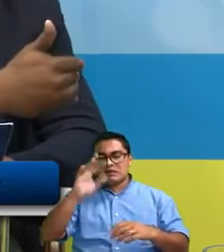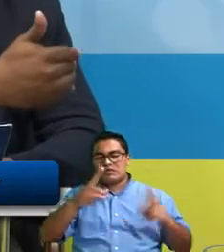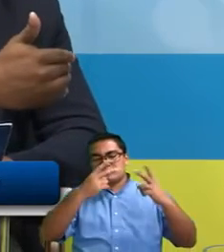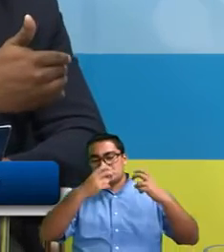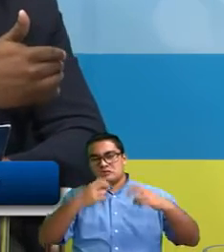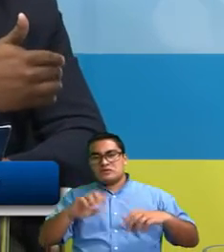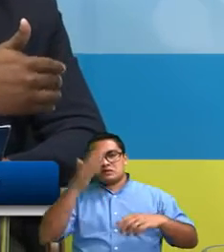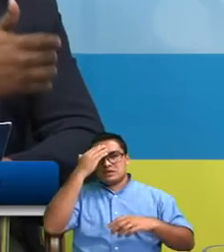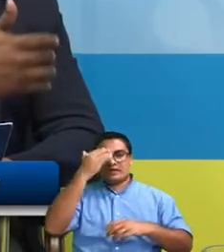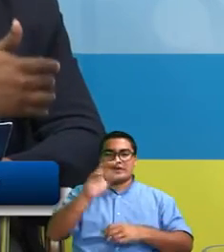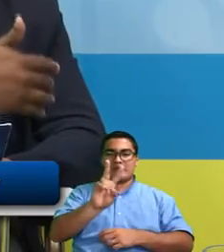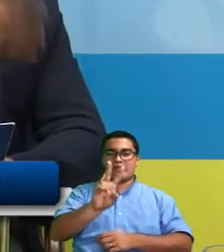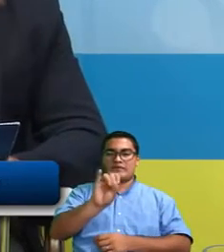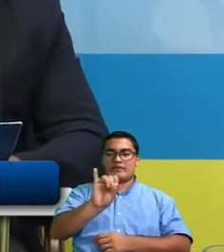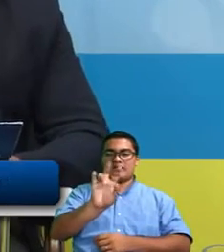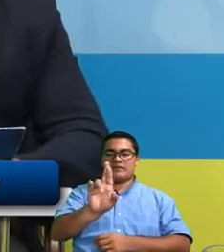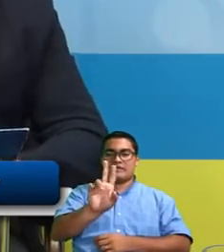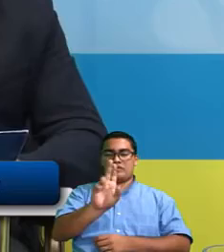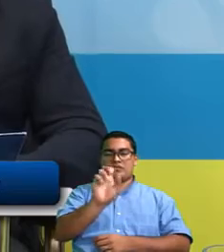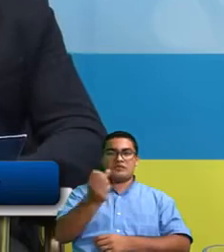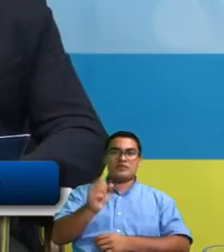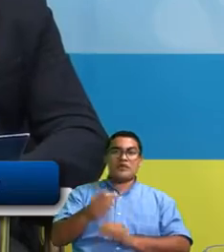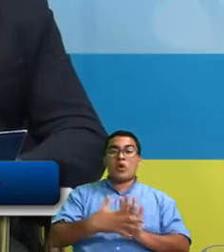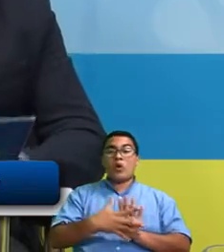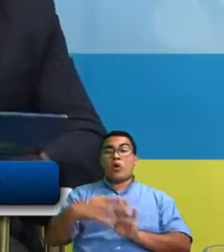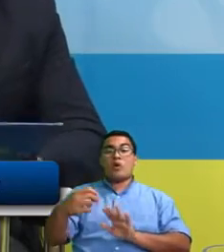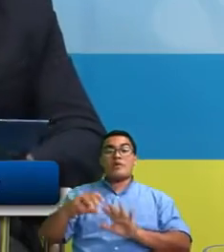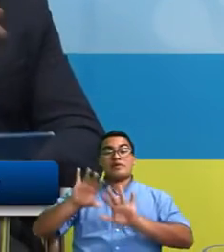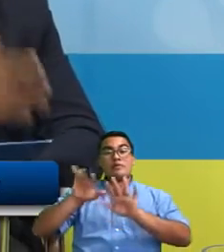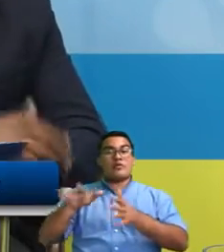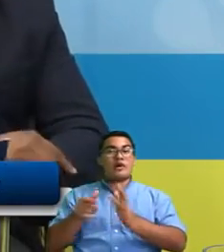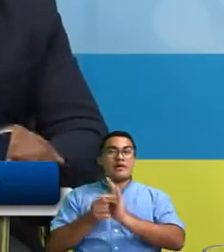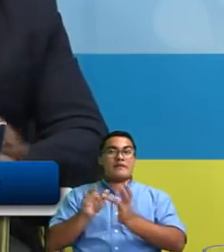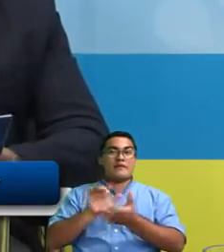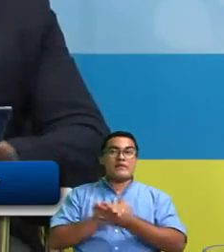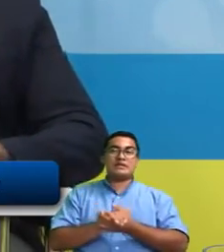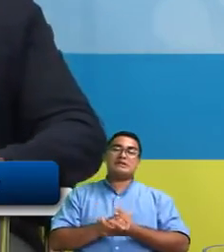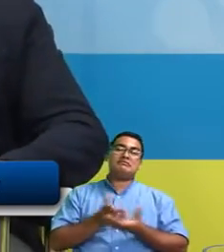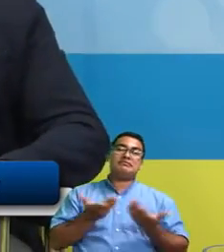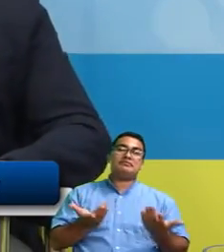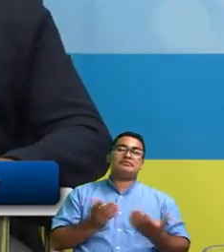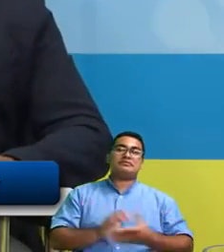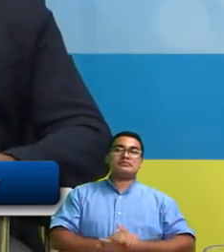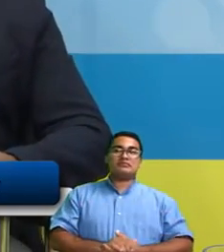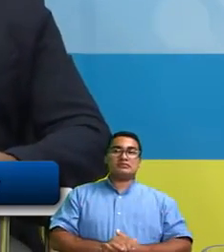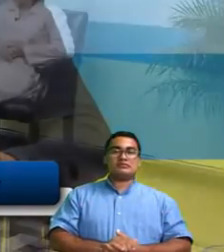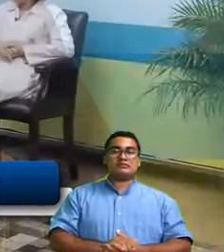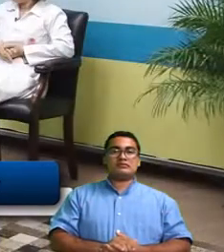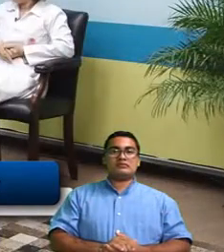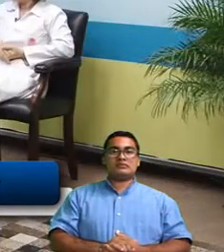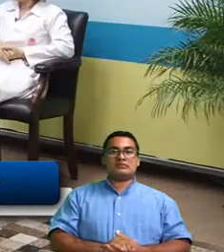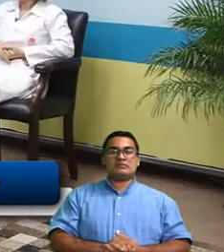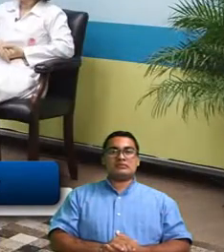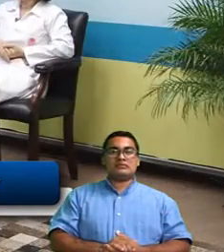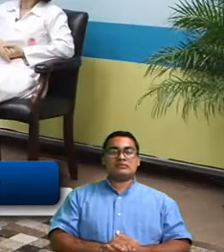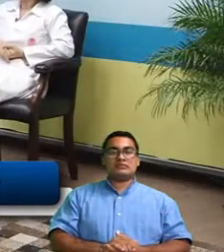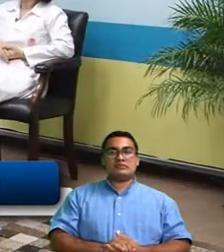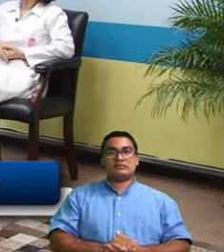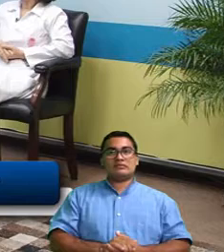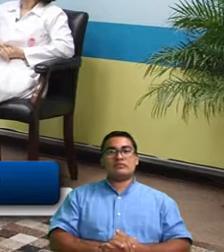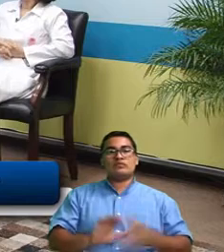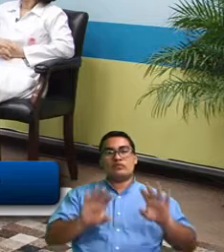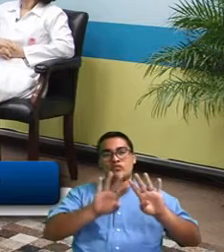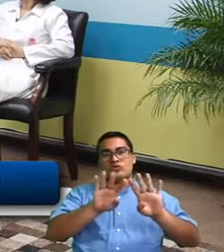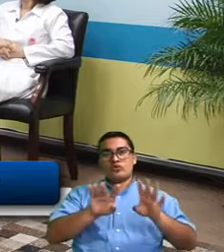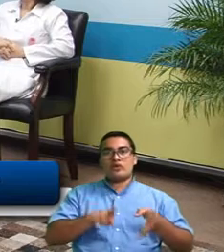algún virus, para entonces, no contagiar a mi esposa. Entonces lo pareja. Que se recomienda es igual que en la mujer es